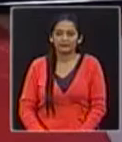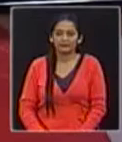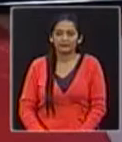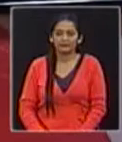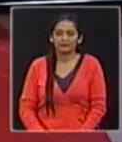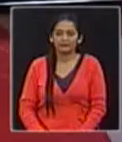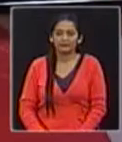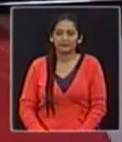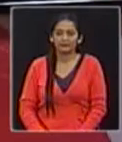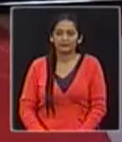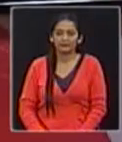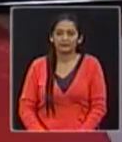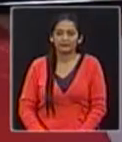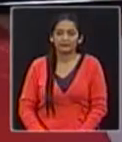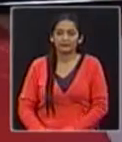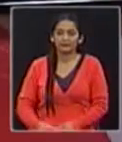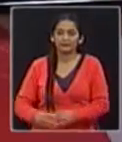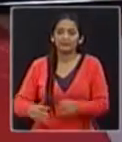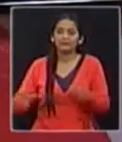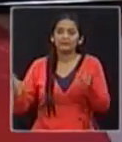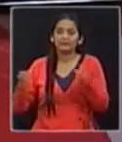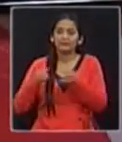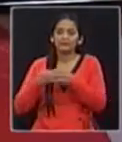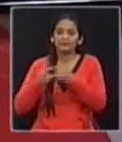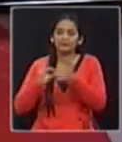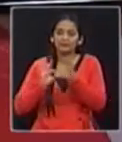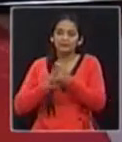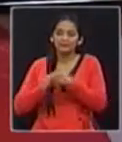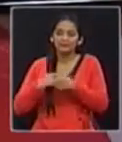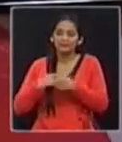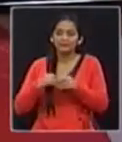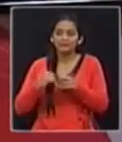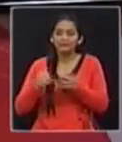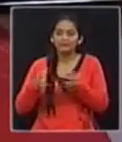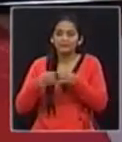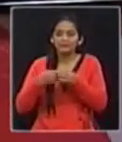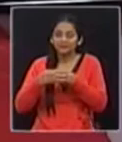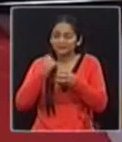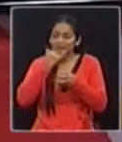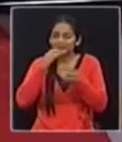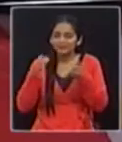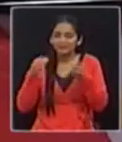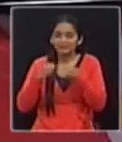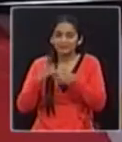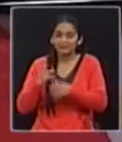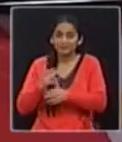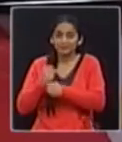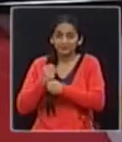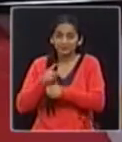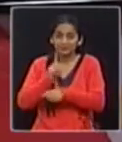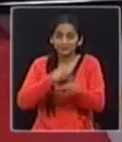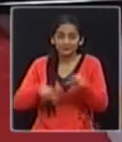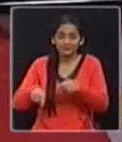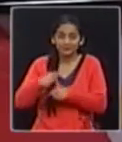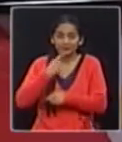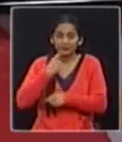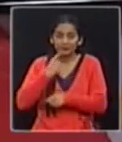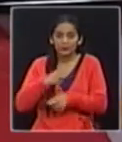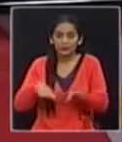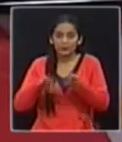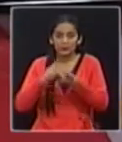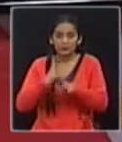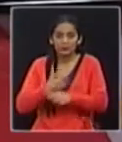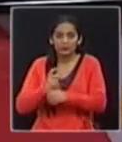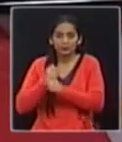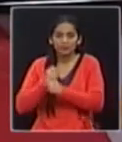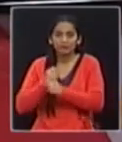el consejo de seguridad ciudadana presentó la campaña denominada cuenca vive tus vacaciones seguras que tiene como objetivo promover en los